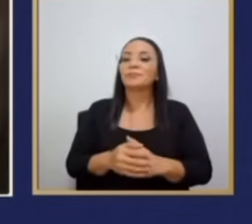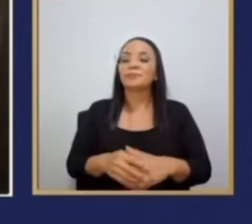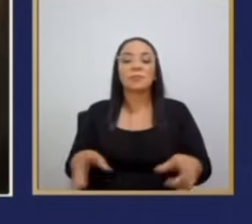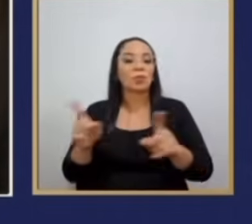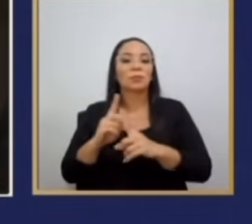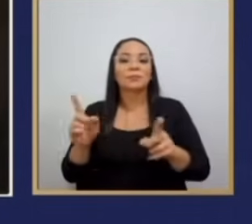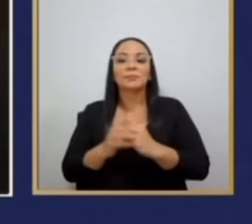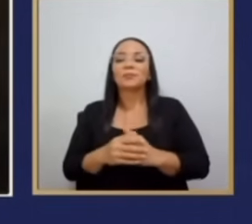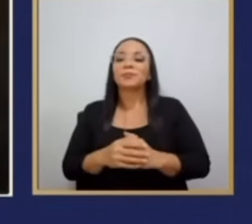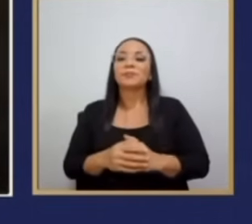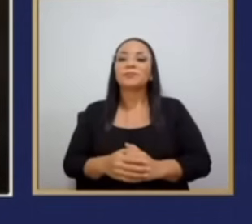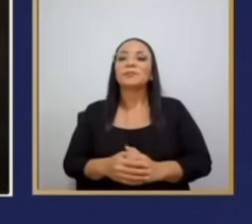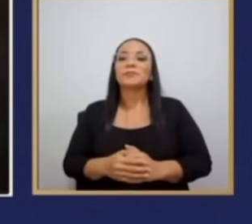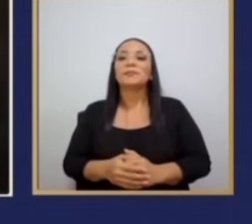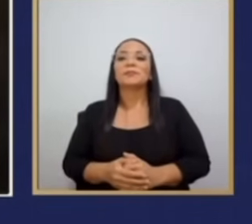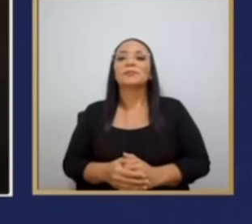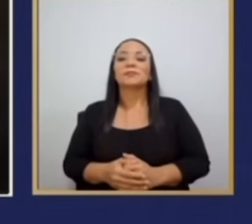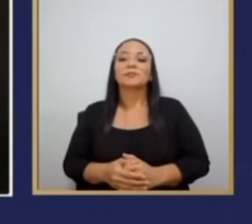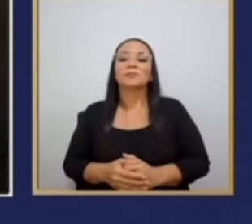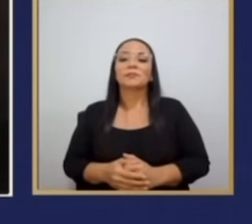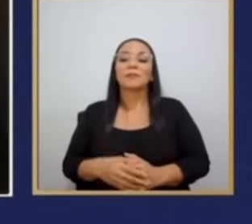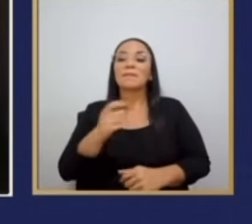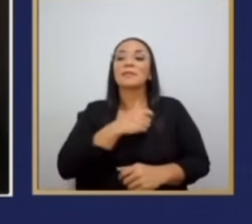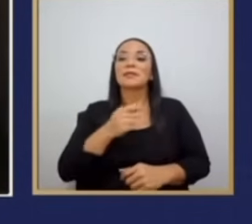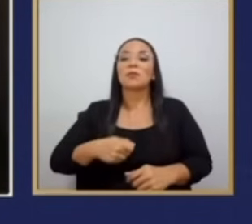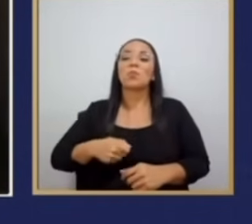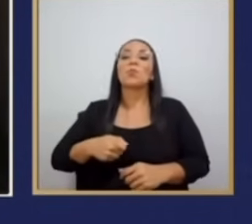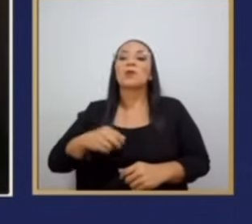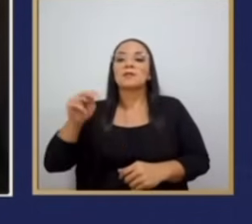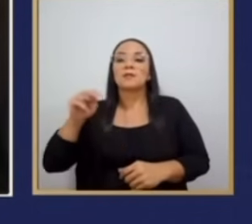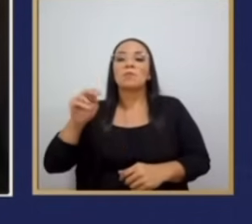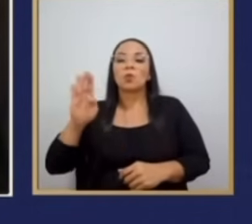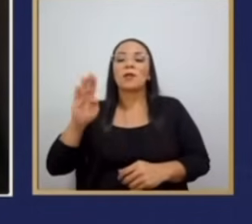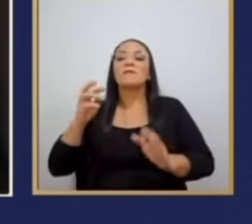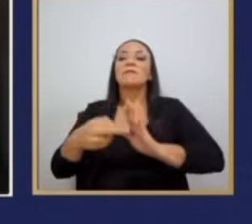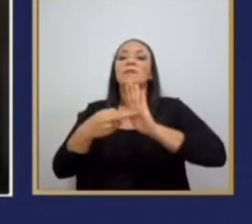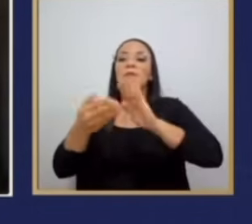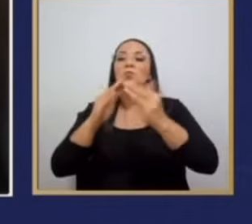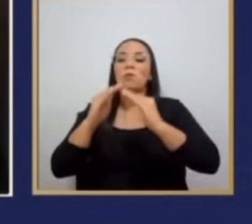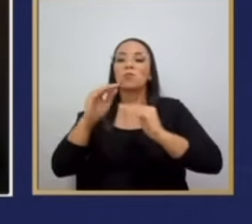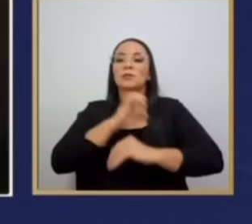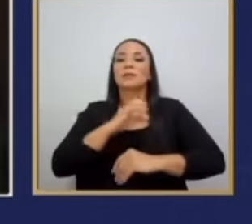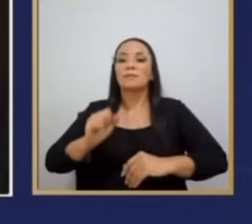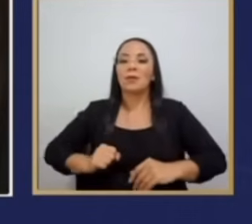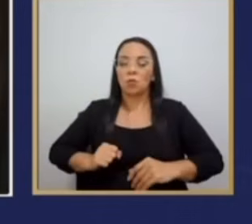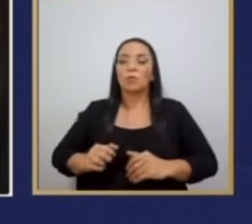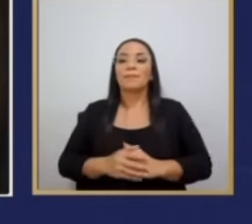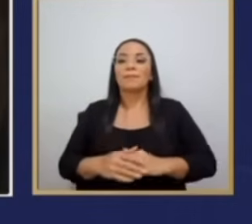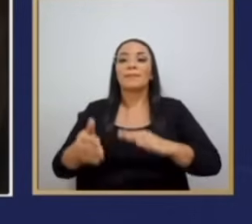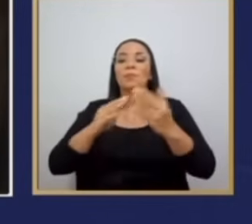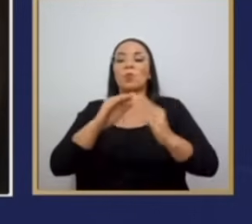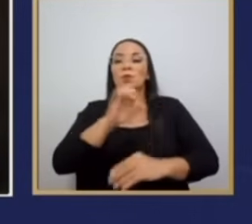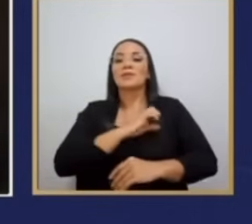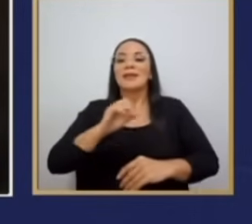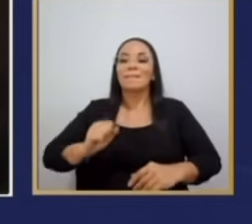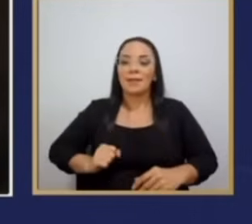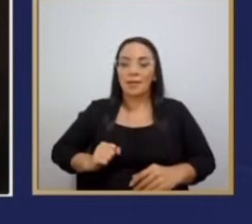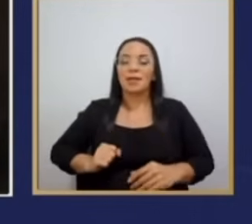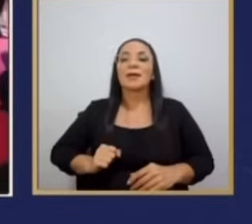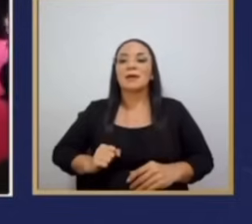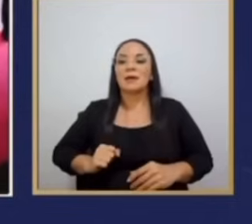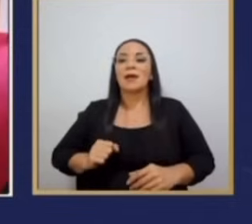el presidente Bukele representa al pueblo de Salvador y el pueblo de Salvador, en su